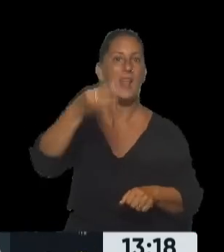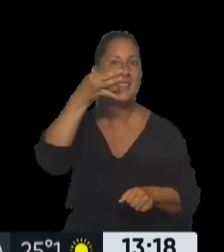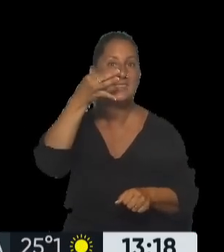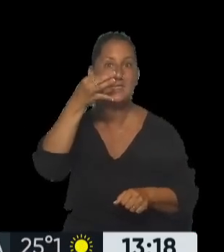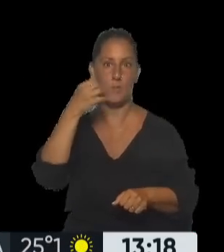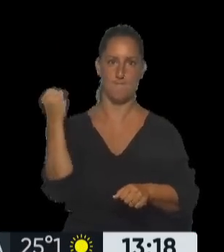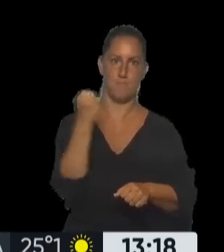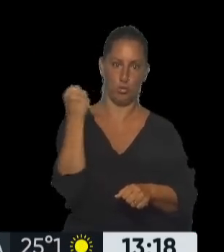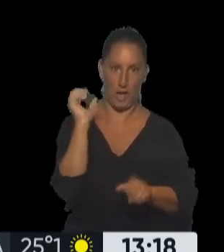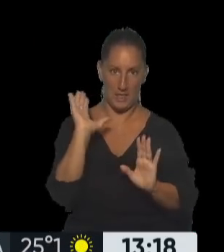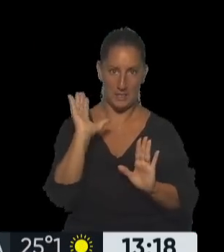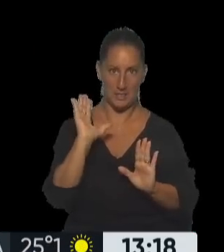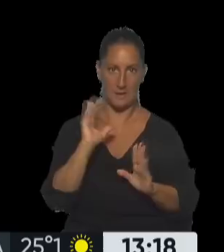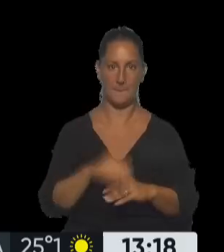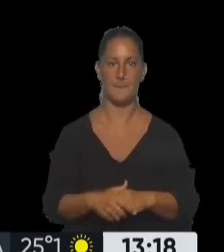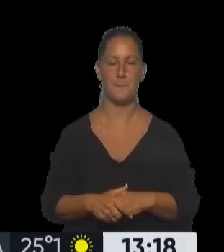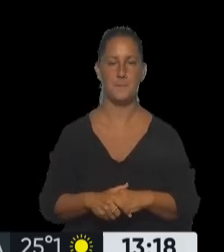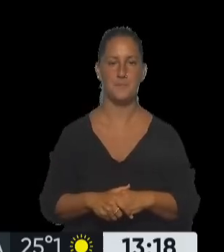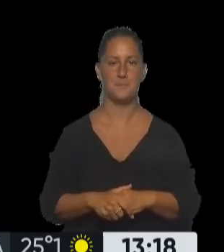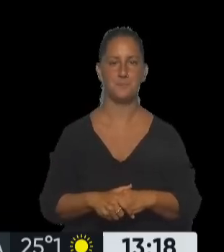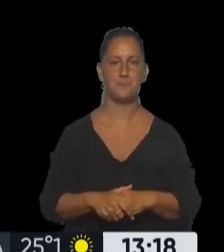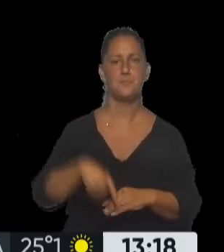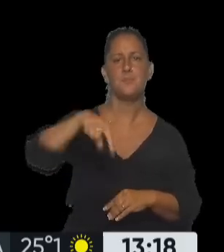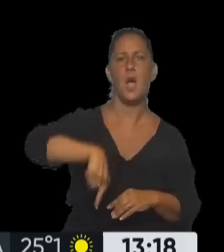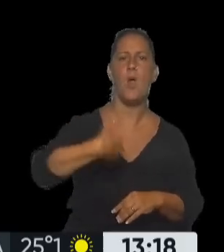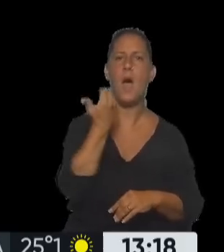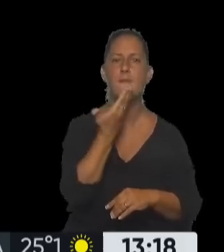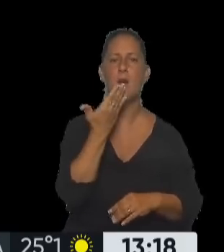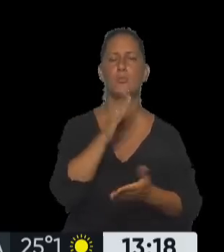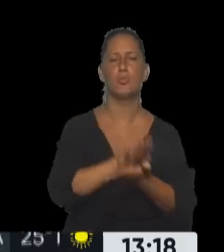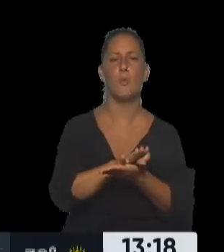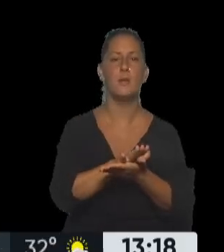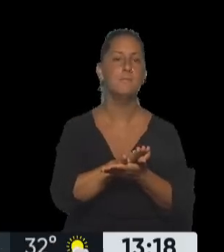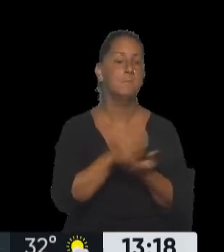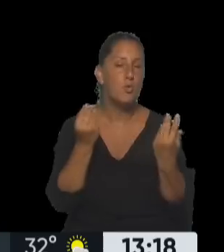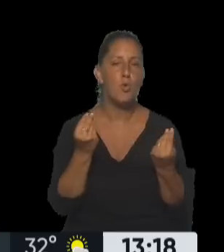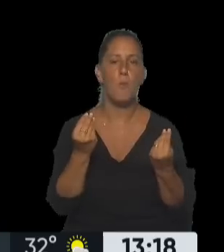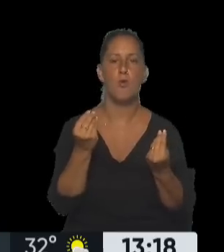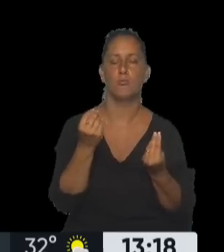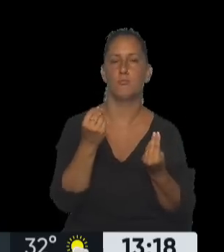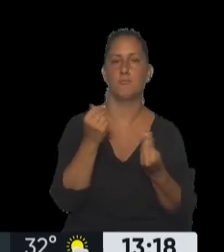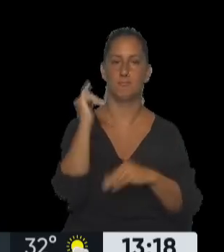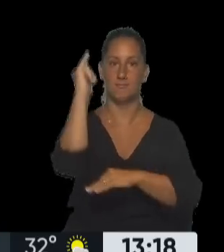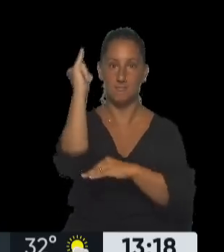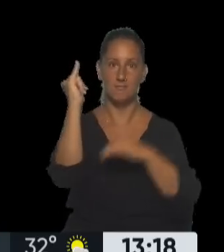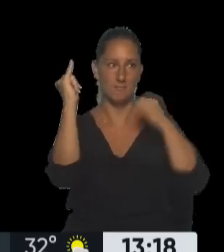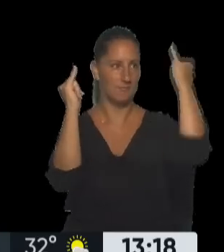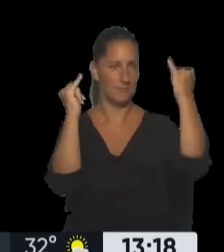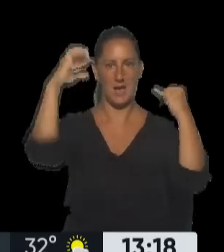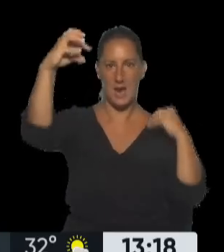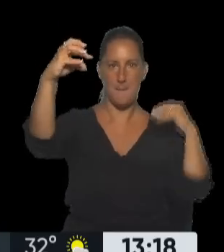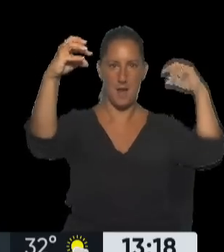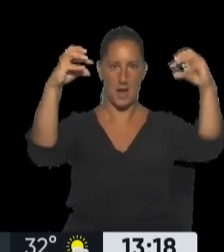de los Pilares importantes pero también Aquí se habla mucho de el trabajo que se va a poder recabar desde las cámaras de seguridad que